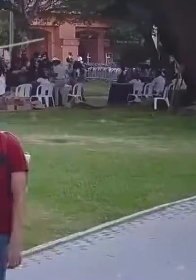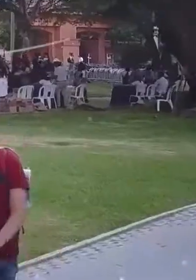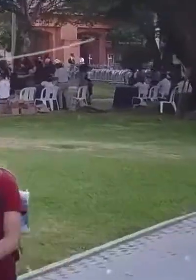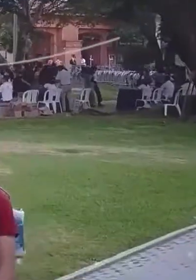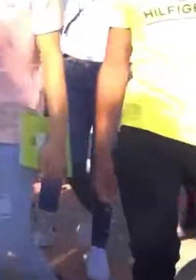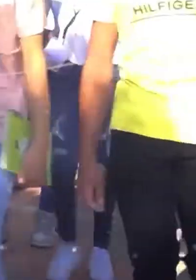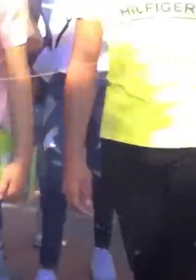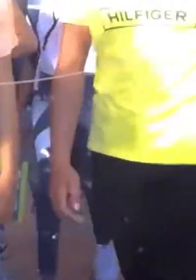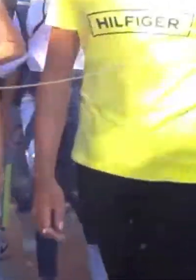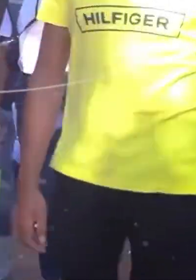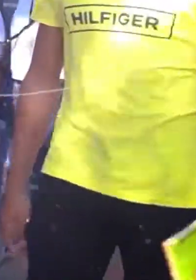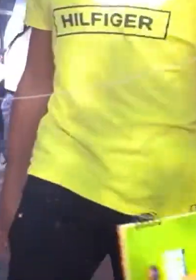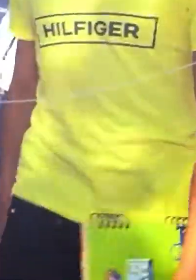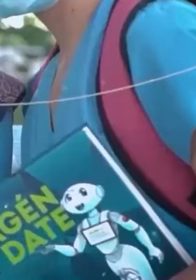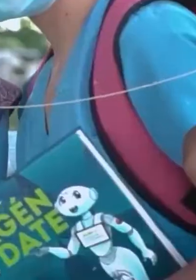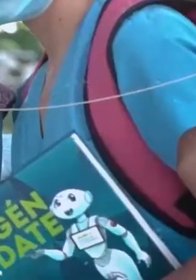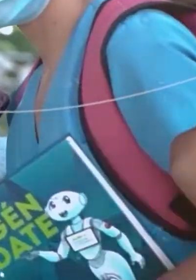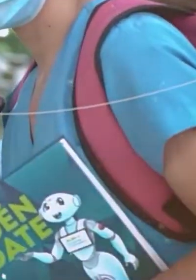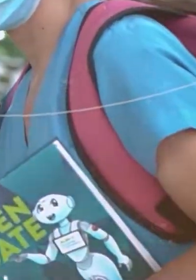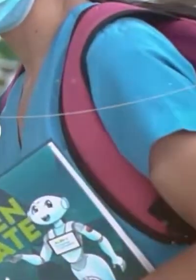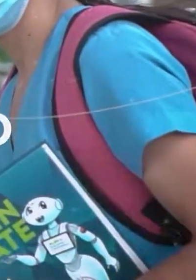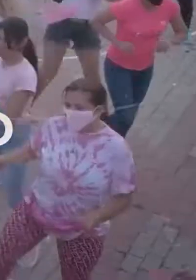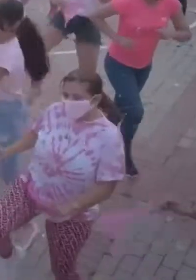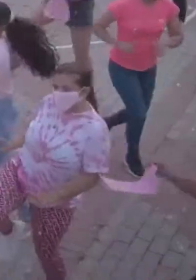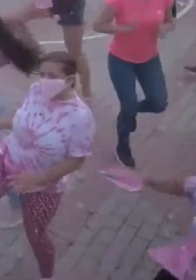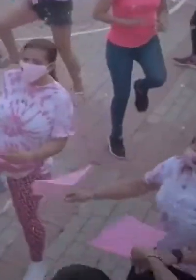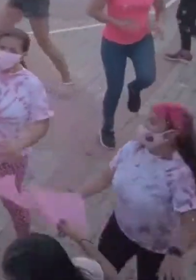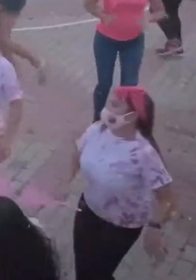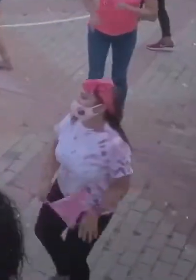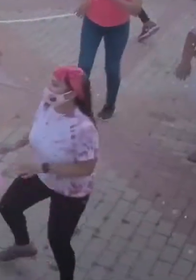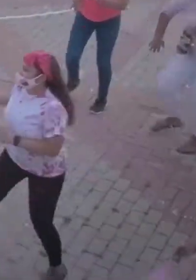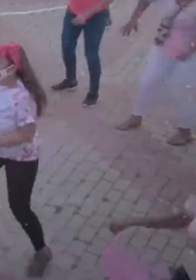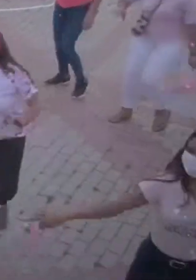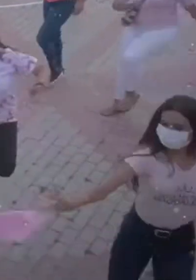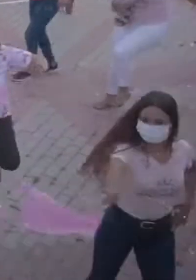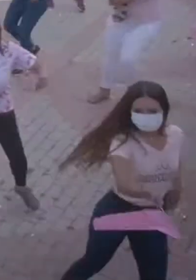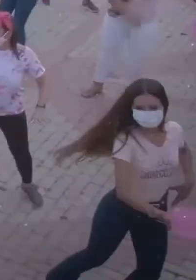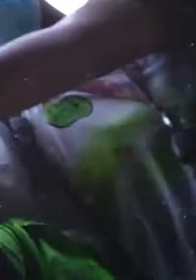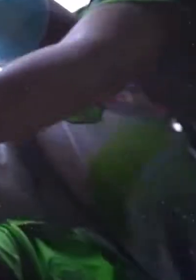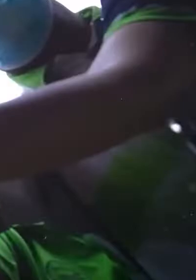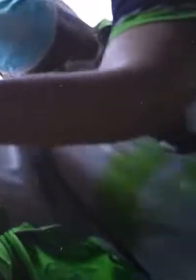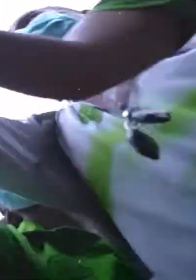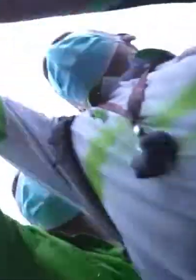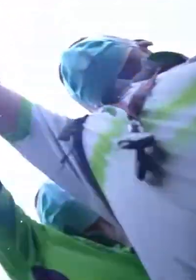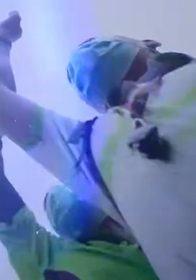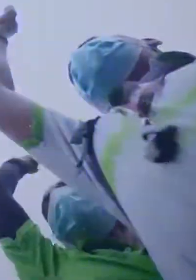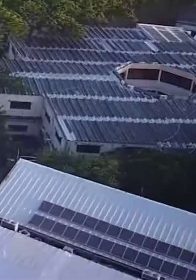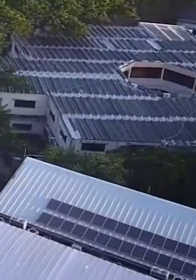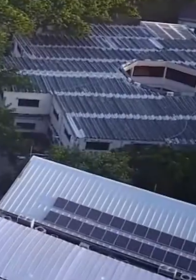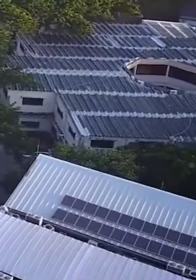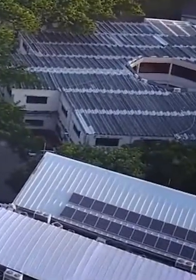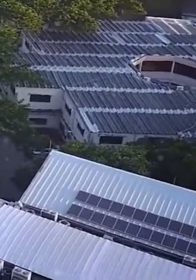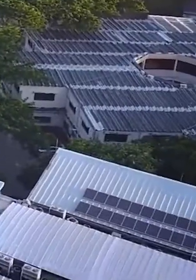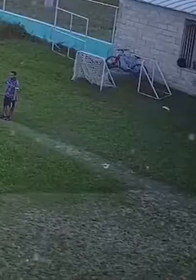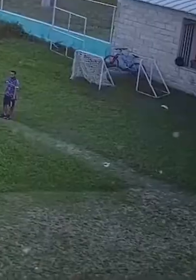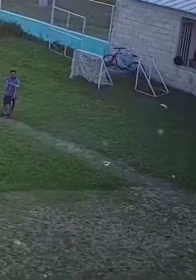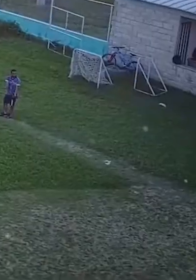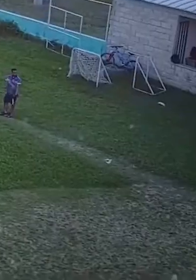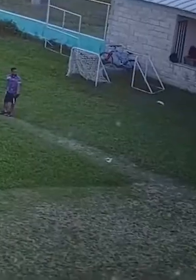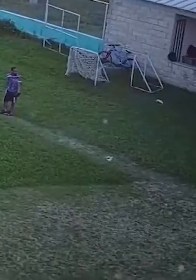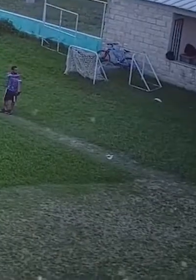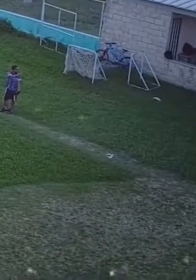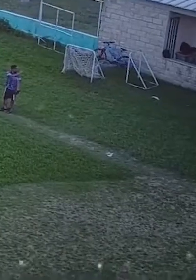Somos el orgullo del Magdalena. Somos la esperanza del territorio.